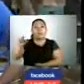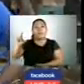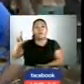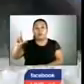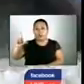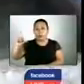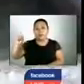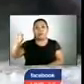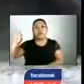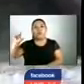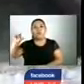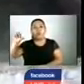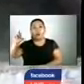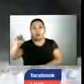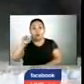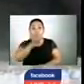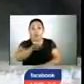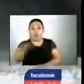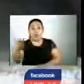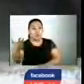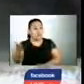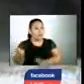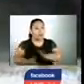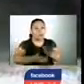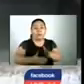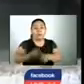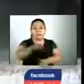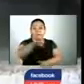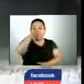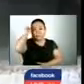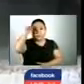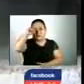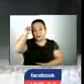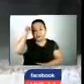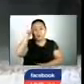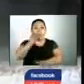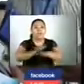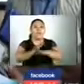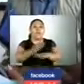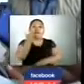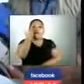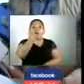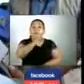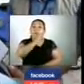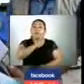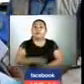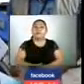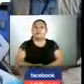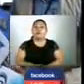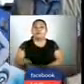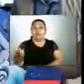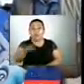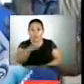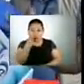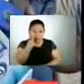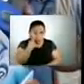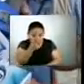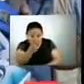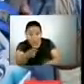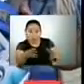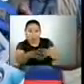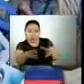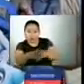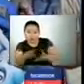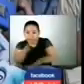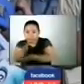departamental lugar donde dio inicio dicha campaña de prevención de enfermedades Dijimos a la población que cuando estos equipos anden en cada una de sus